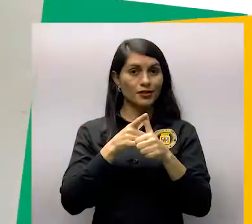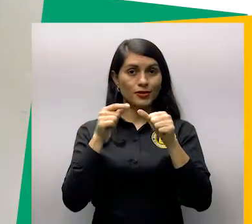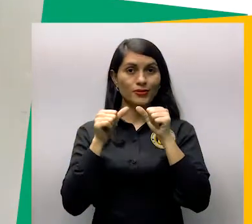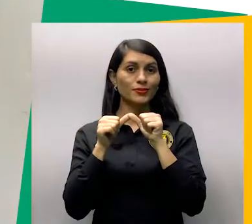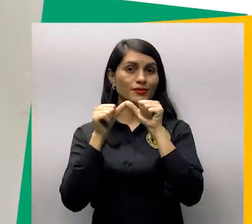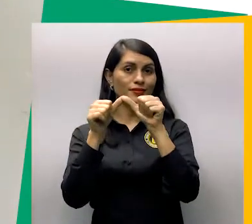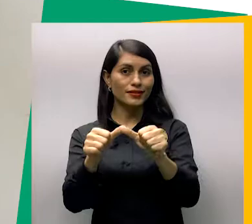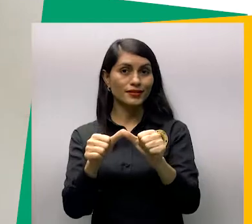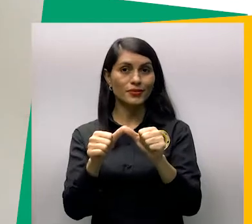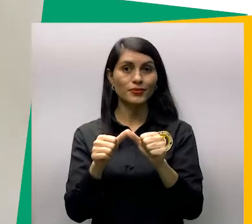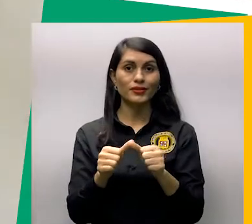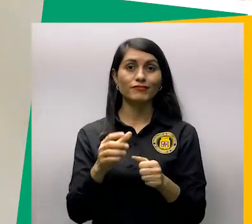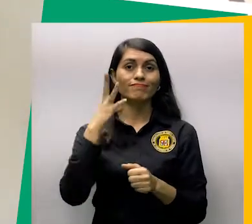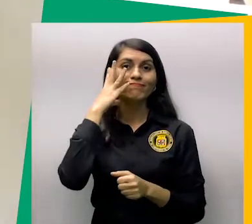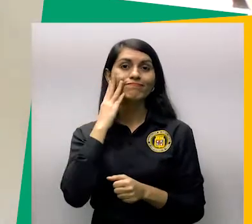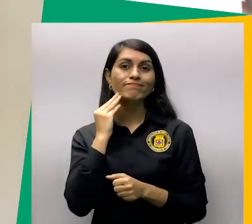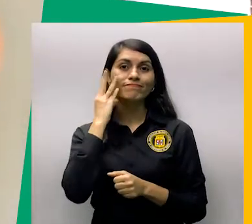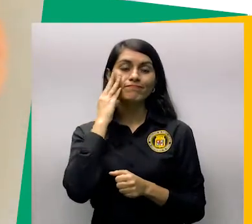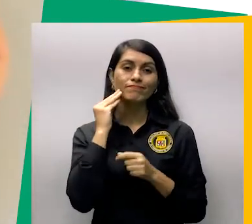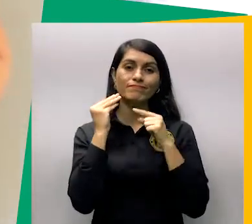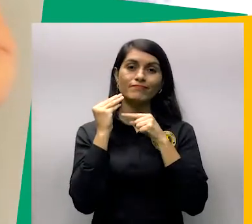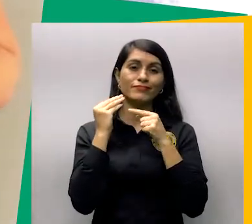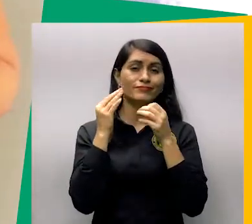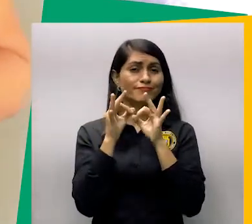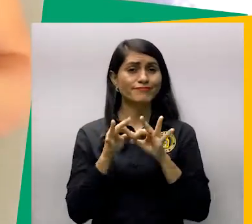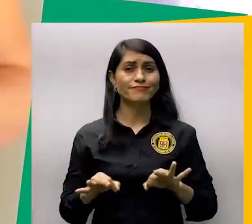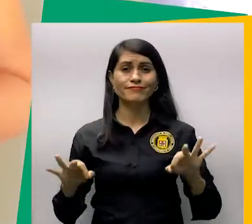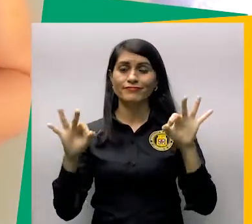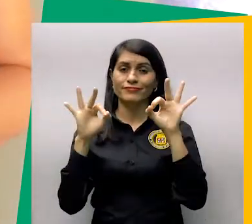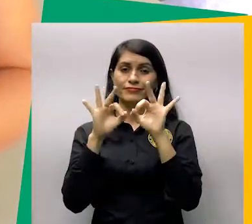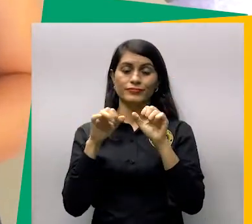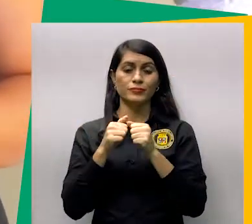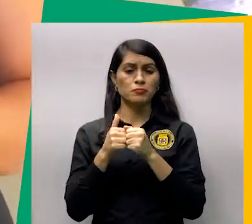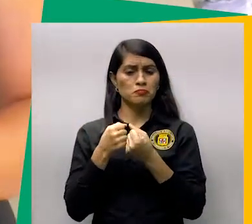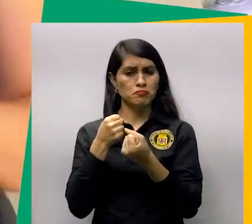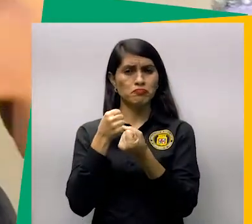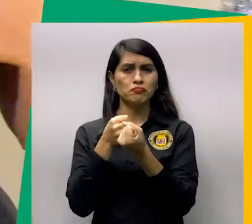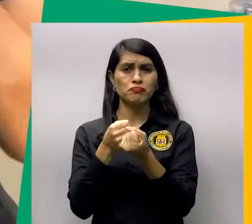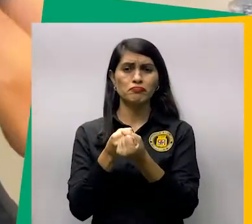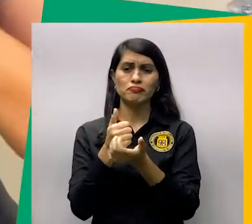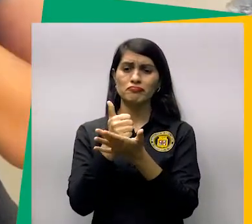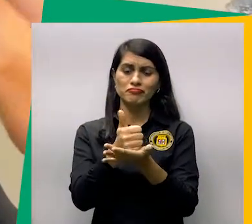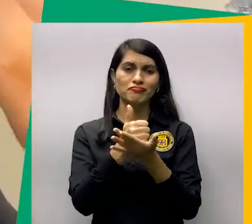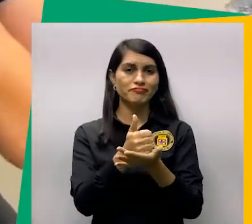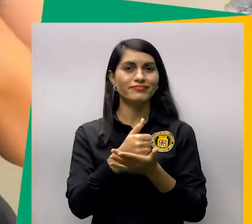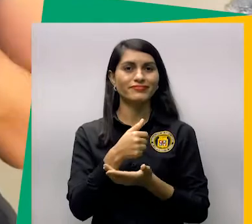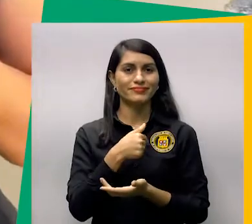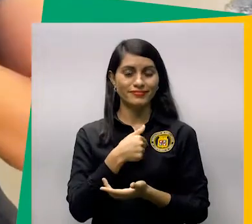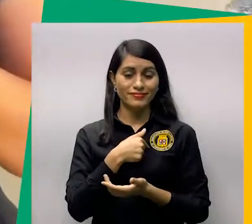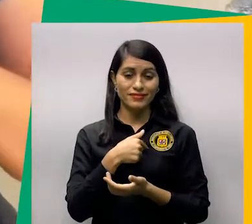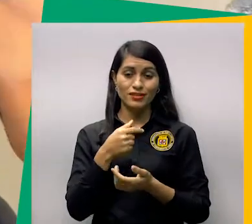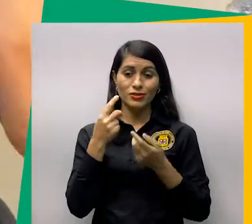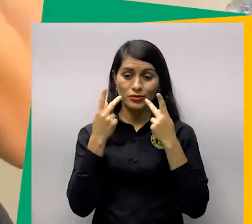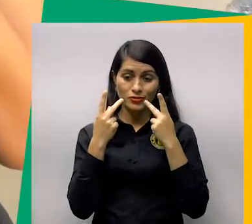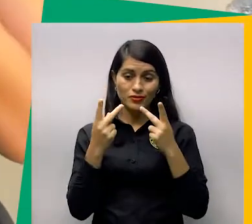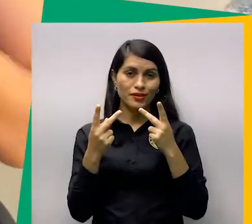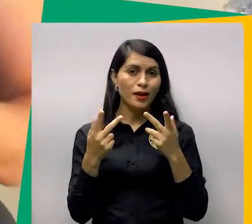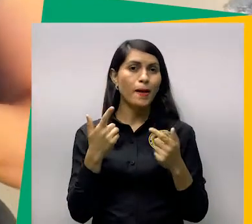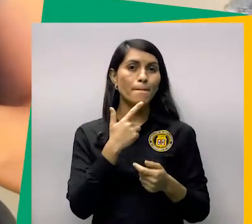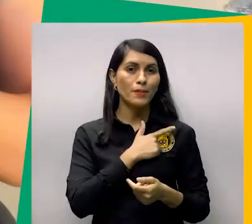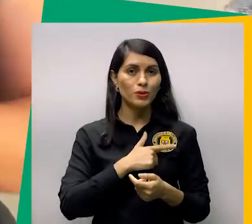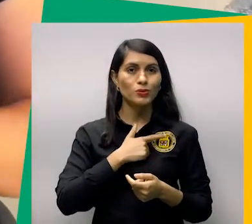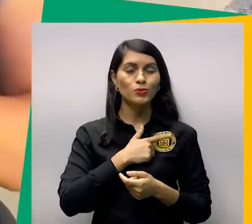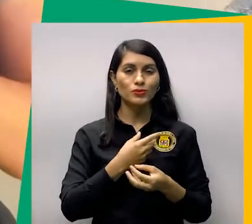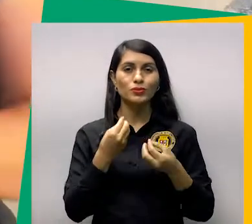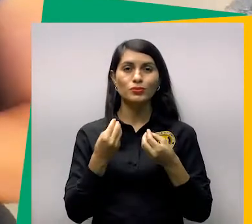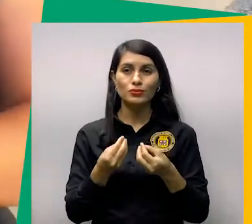Número uno, que siempre busquen a un experto. Siempre los expertos están dispuestos a ayudarlos. Se los digo por experiencia. Yo soy el